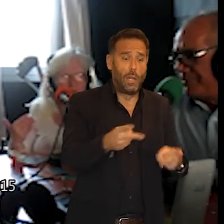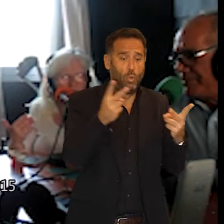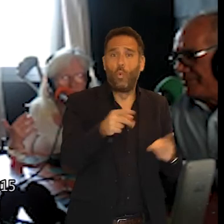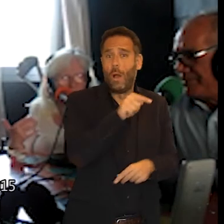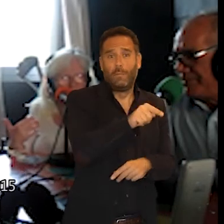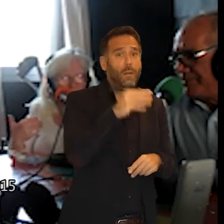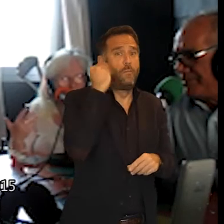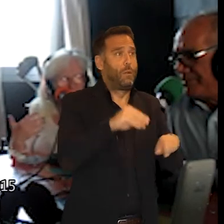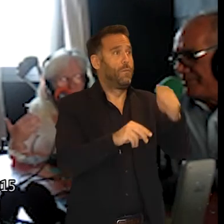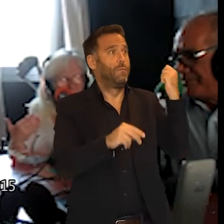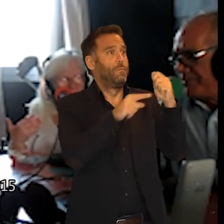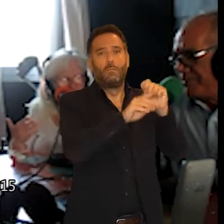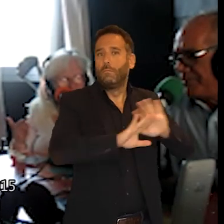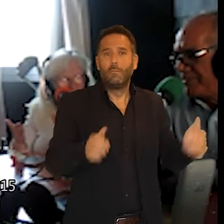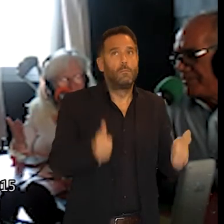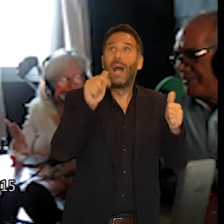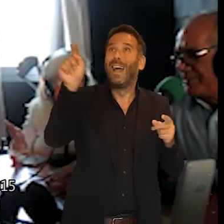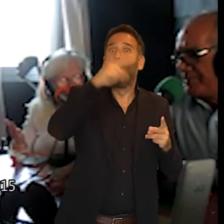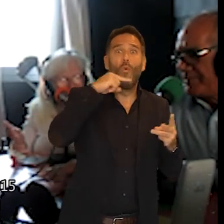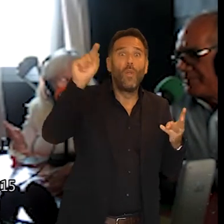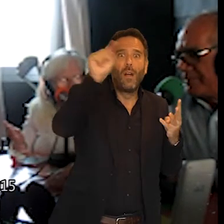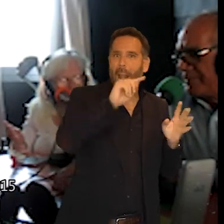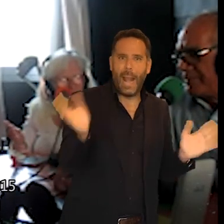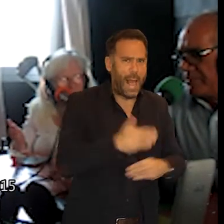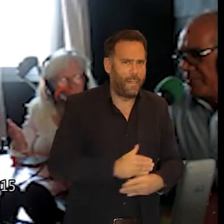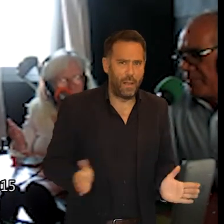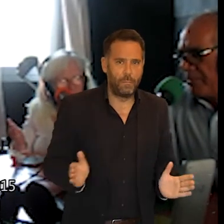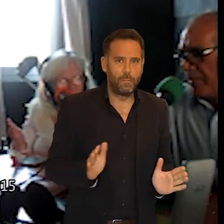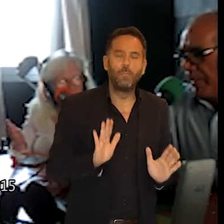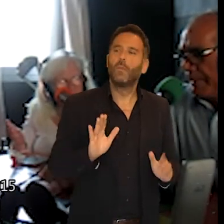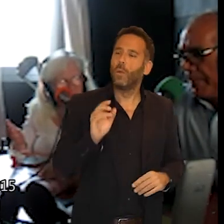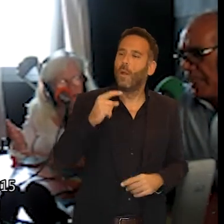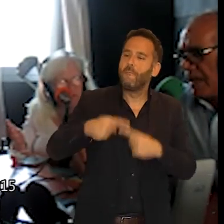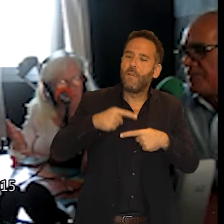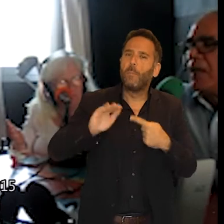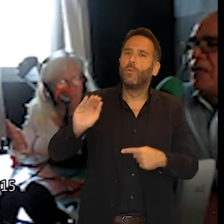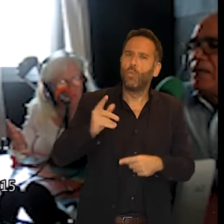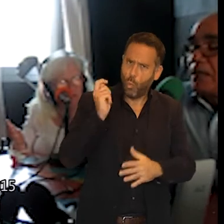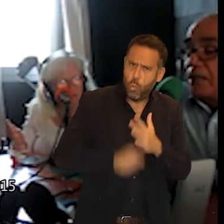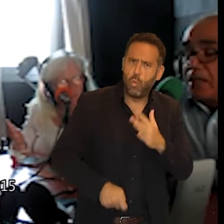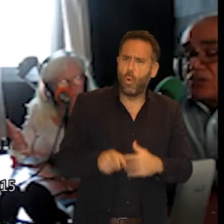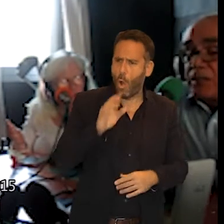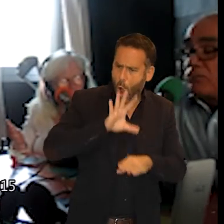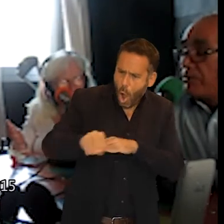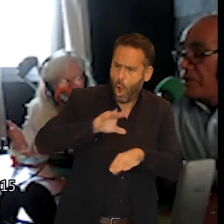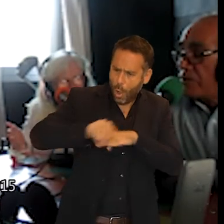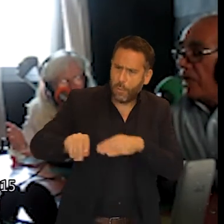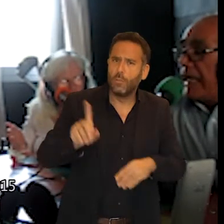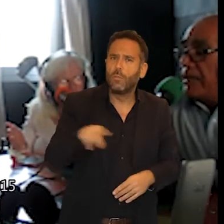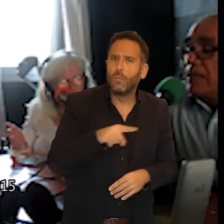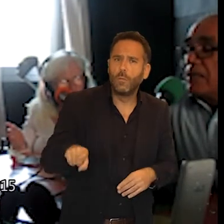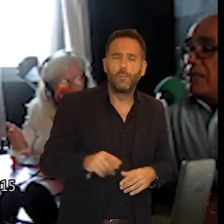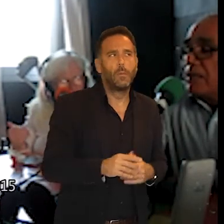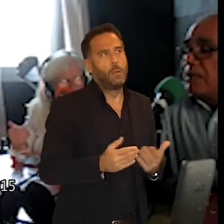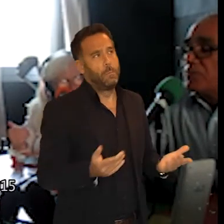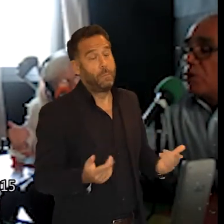dos lechugas tengo en el frigorífico. Está triste la nevera, ¿eh? Oye, ¿y vuestras familias son duras con vosotros? ¿Os dicen, oye, esto no lo